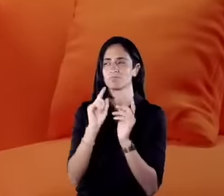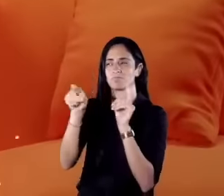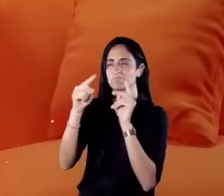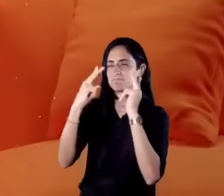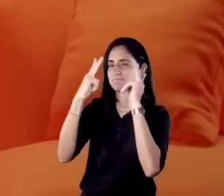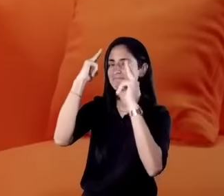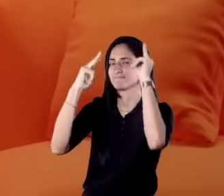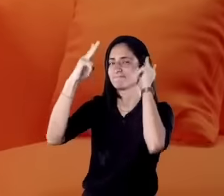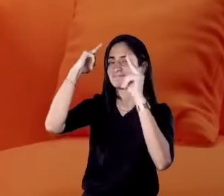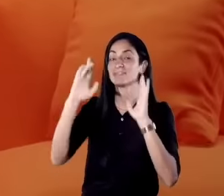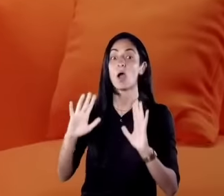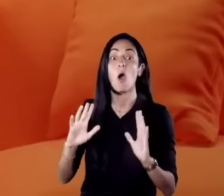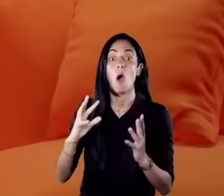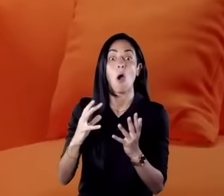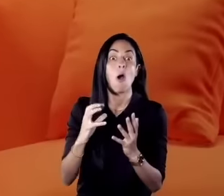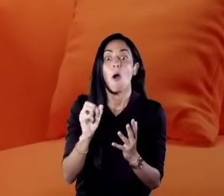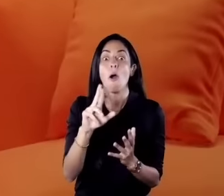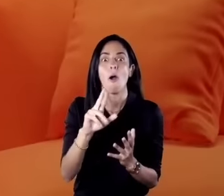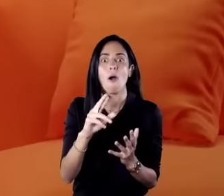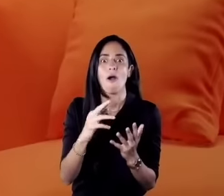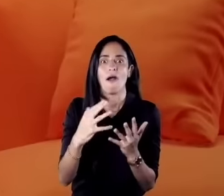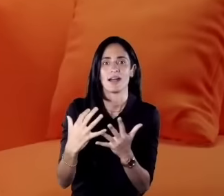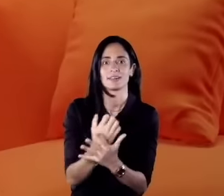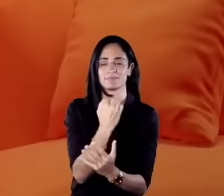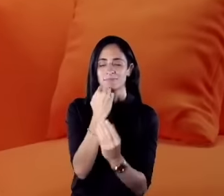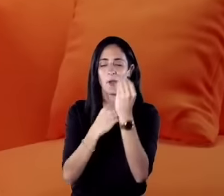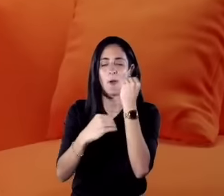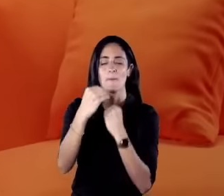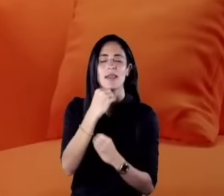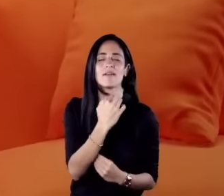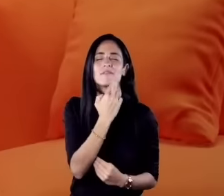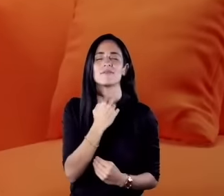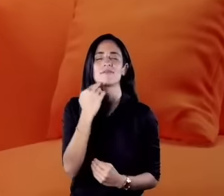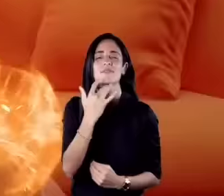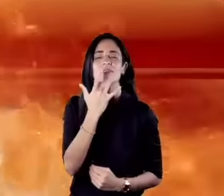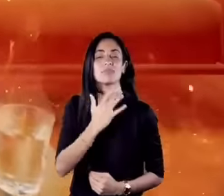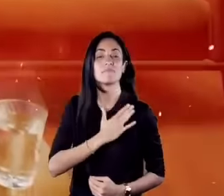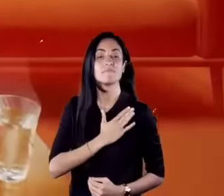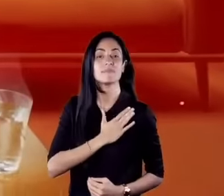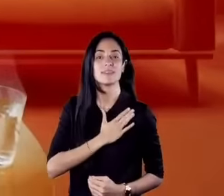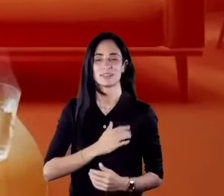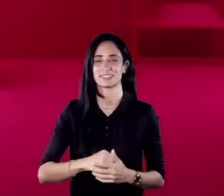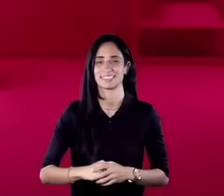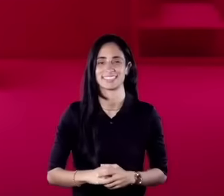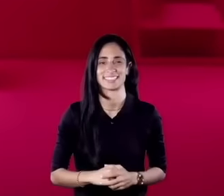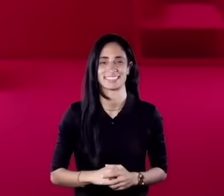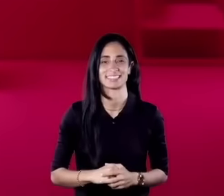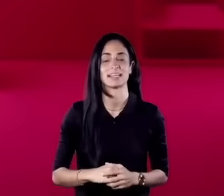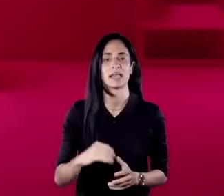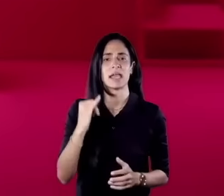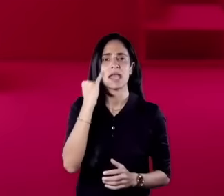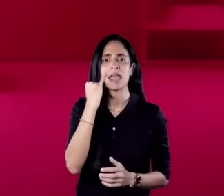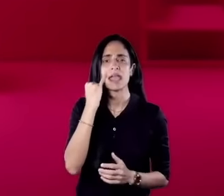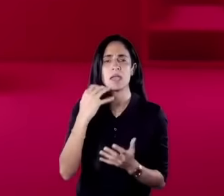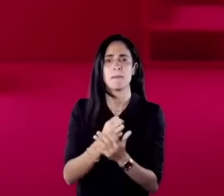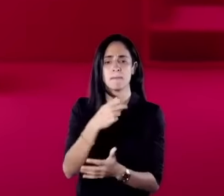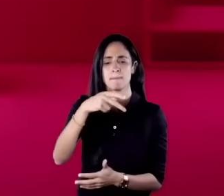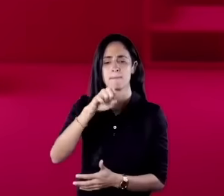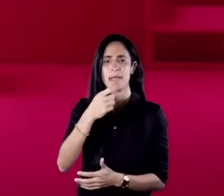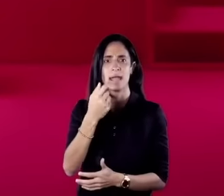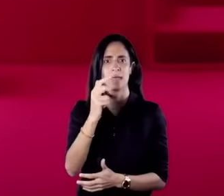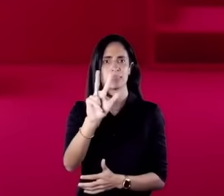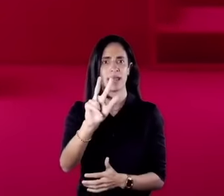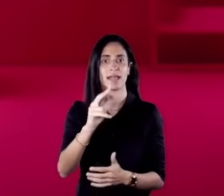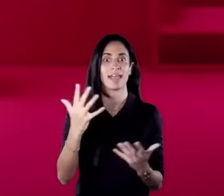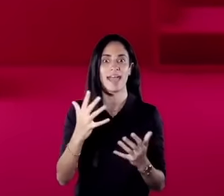Beauty. O mejor, me voy a mi restaurante favorito. ¿Qué yo haría si me pego en el Pega 3?